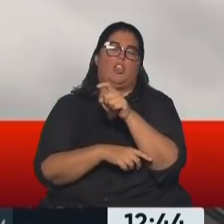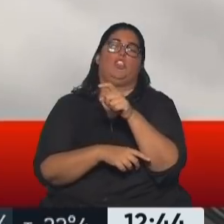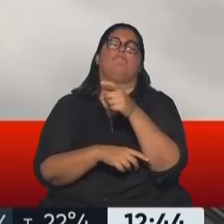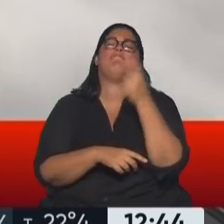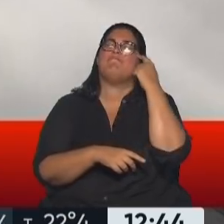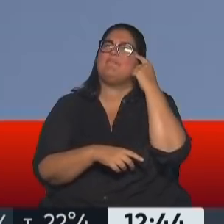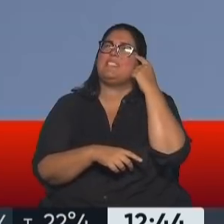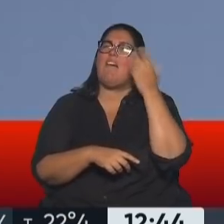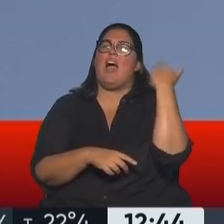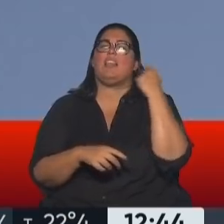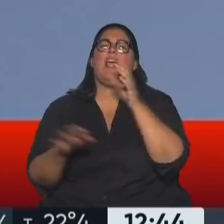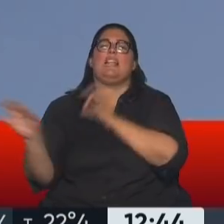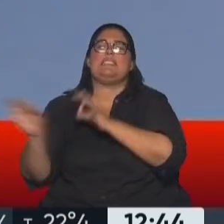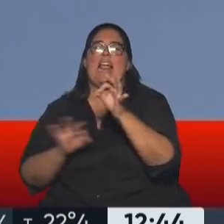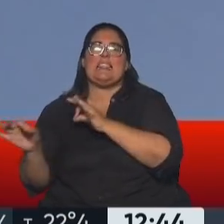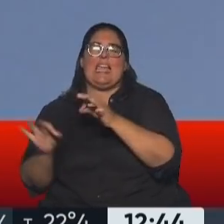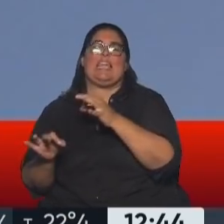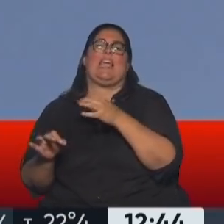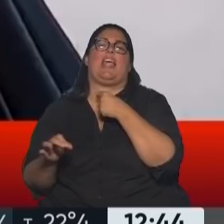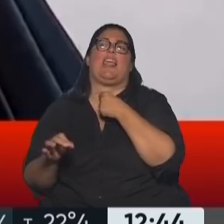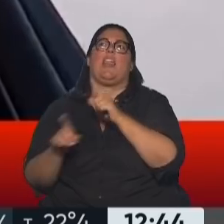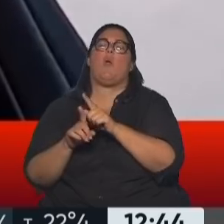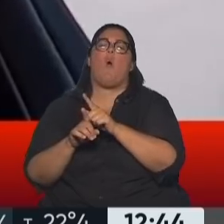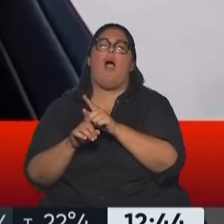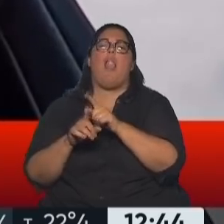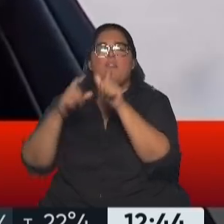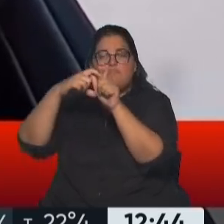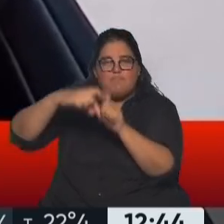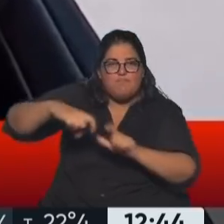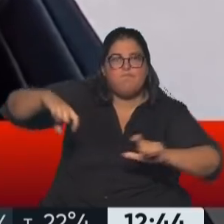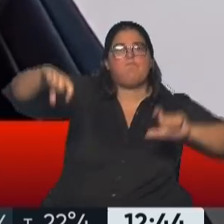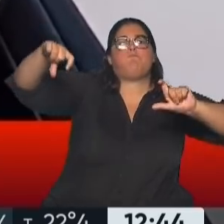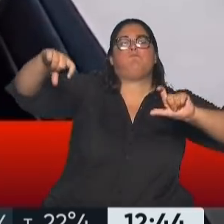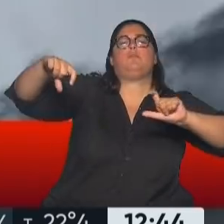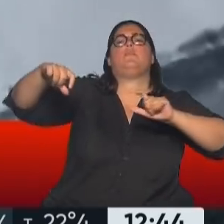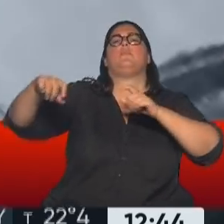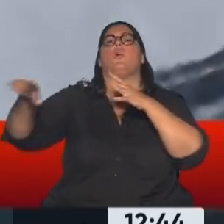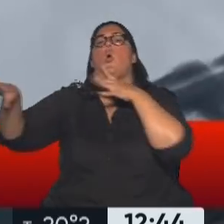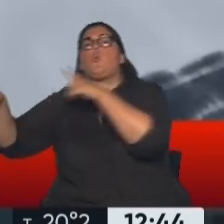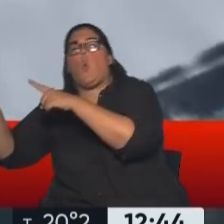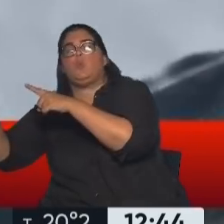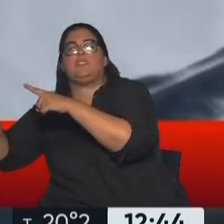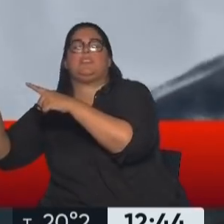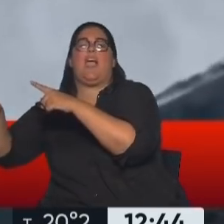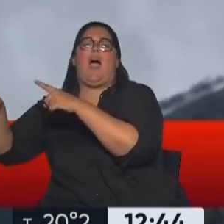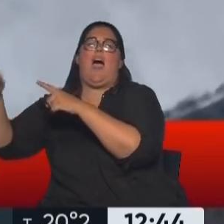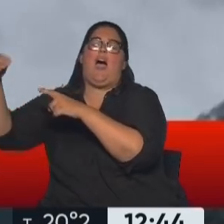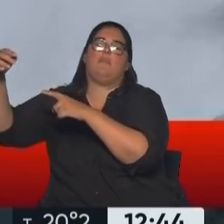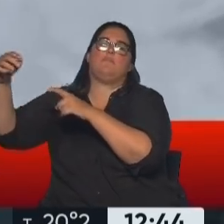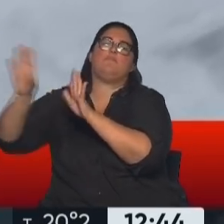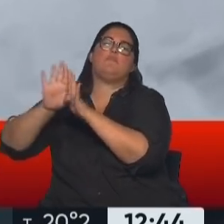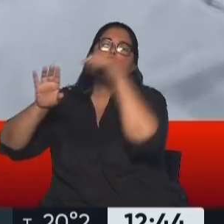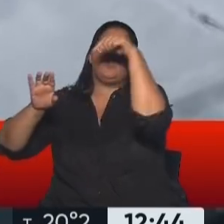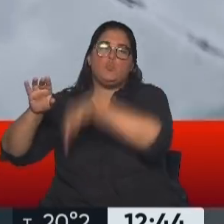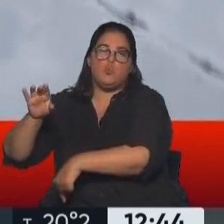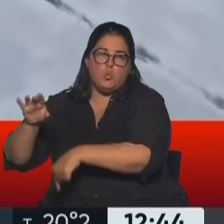pensaba, tiene que ver con la idea de generar como una especie de franja que va desde Rusia a través de justamente lo que es el